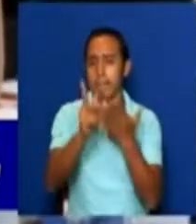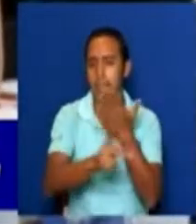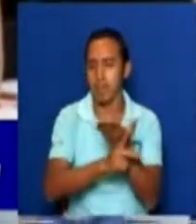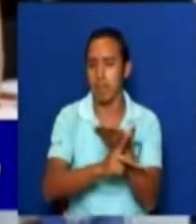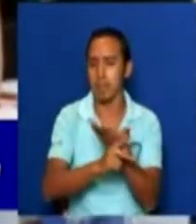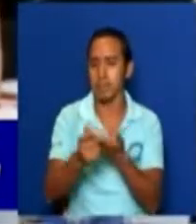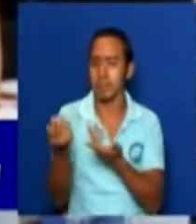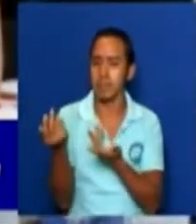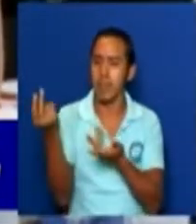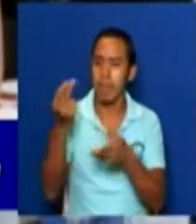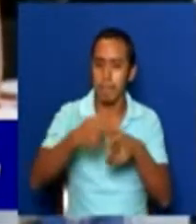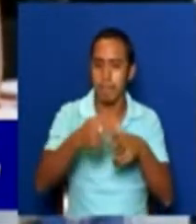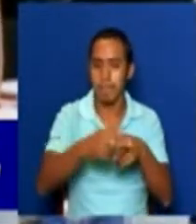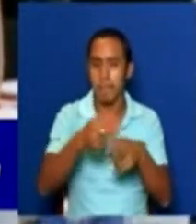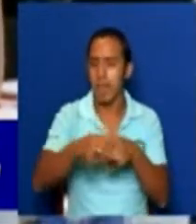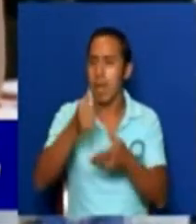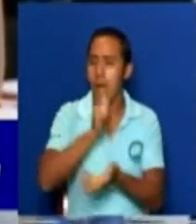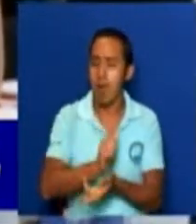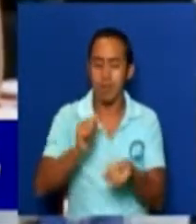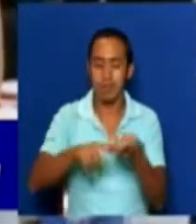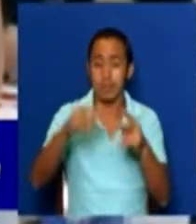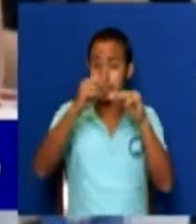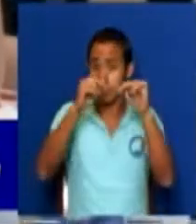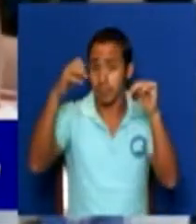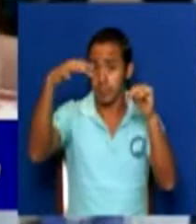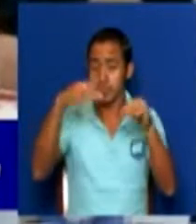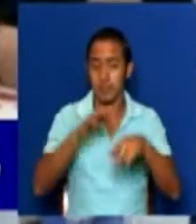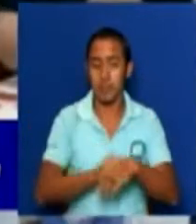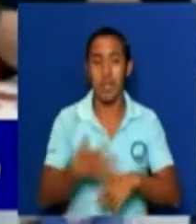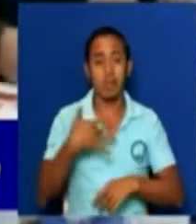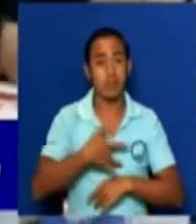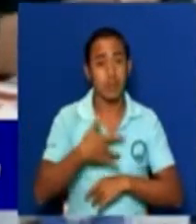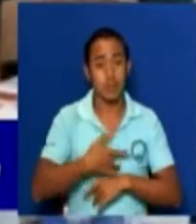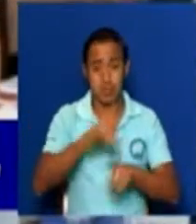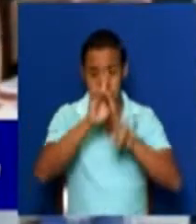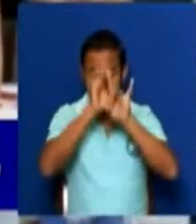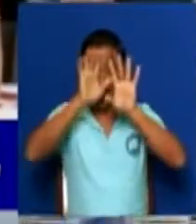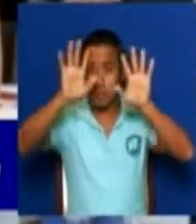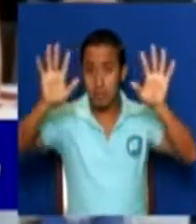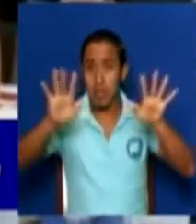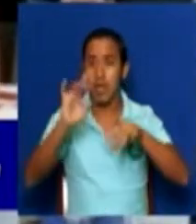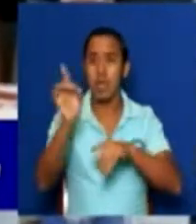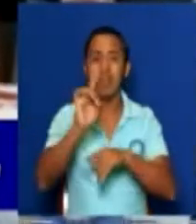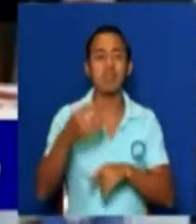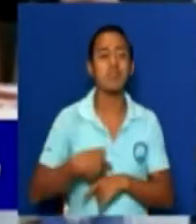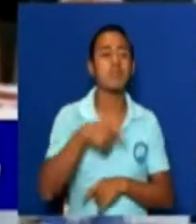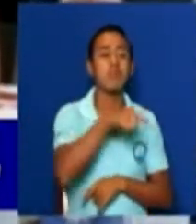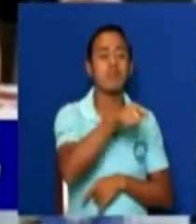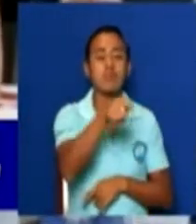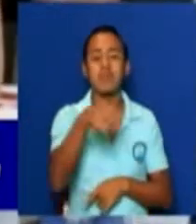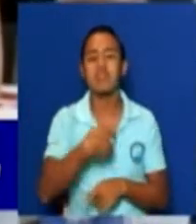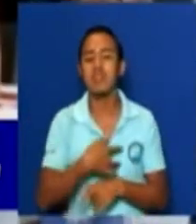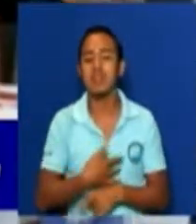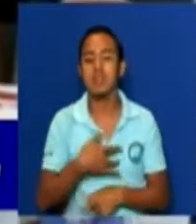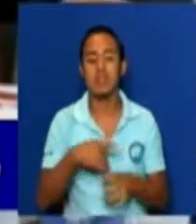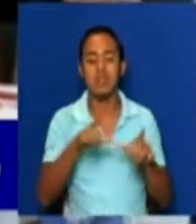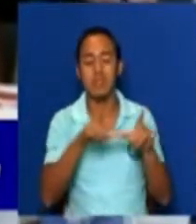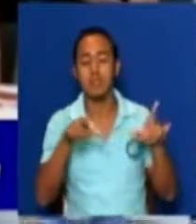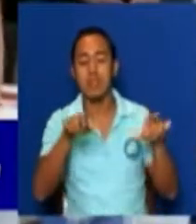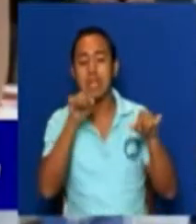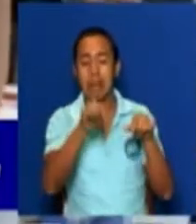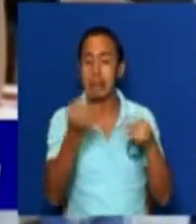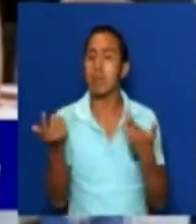financiamiento de agua, financiamiento de energía. Nosotros tenemos que estar claros en las zonas que se requiere, el acceso que tenemos,